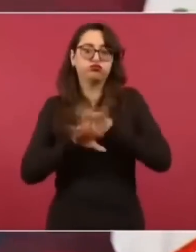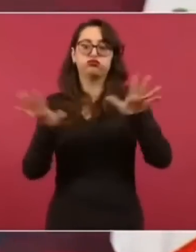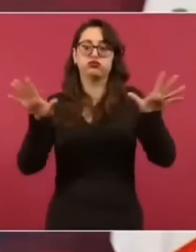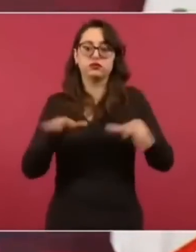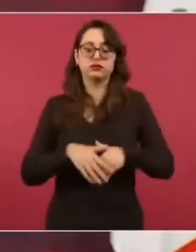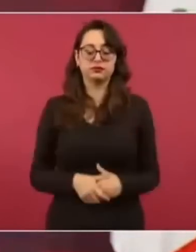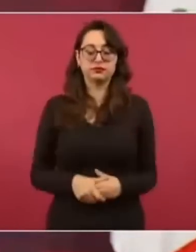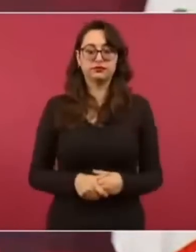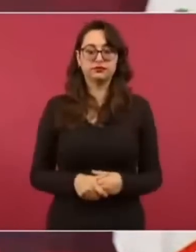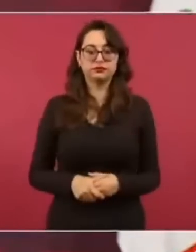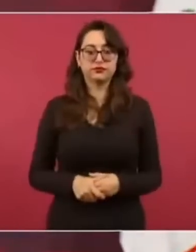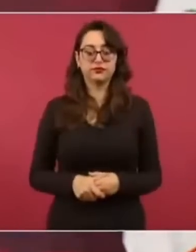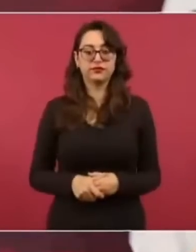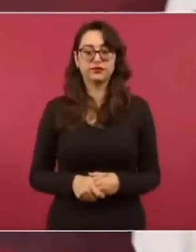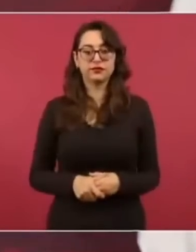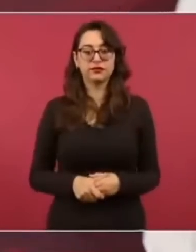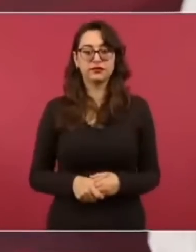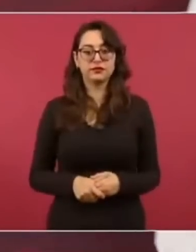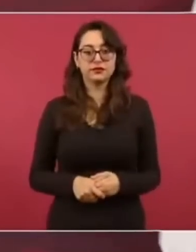los